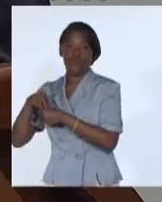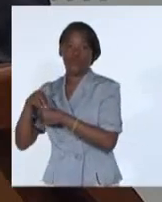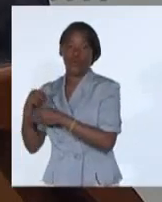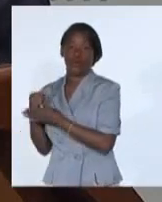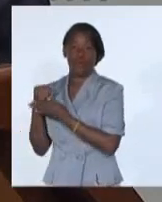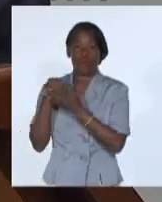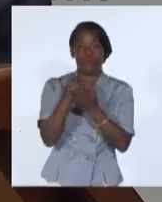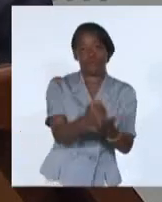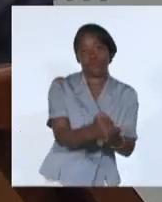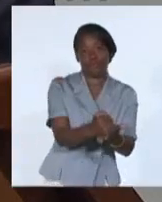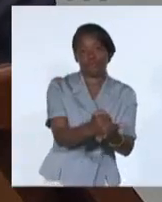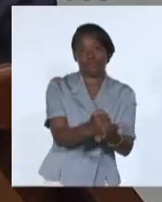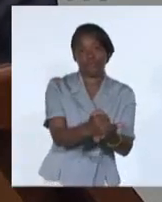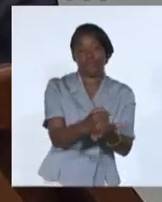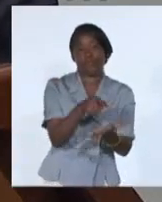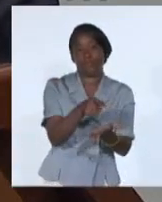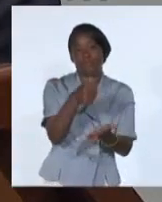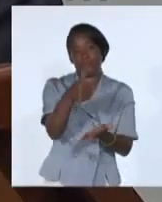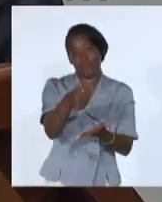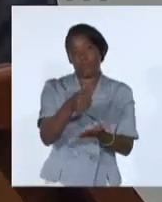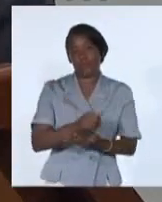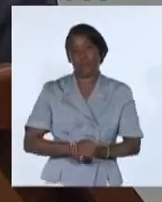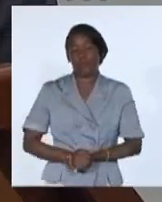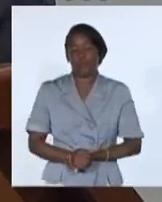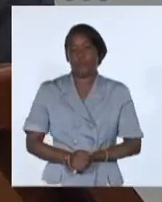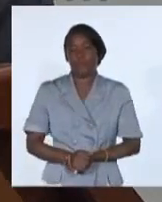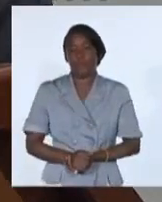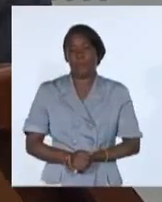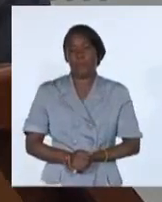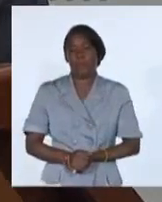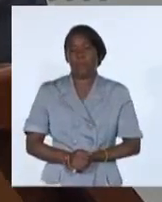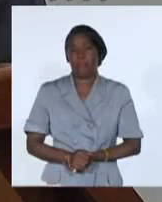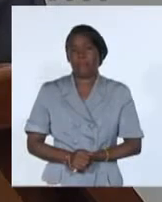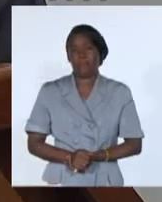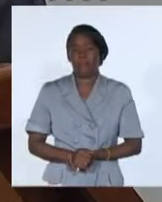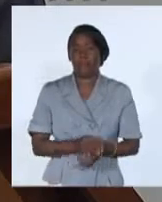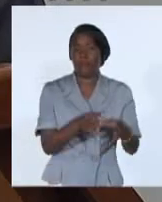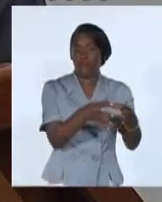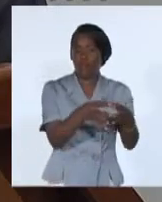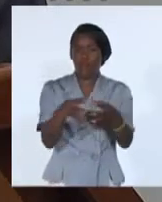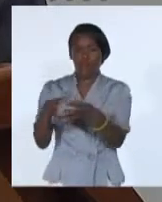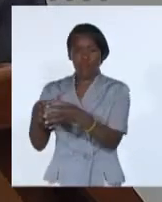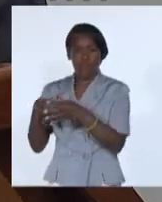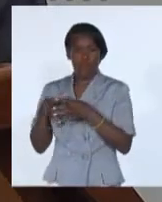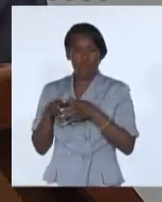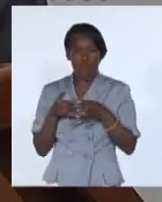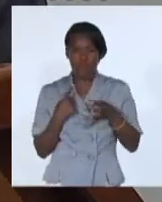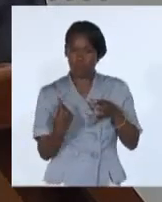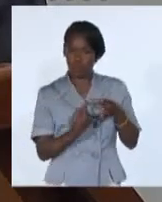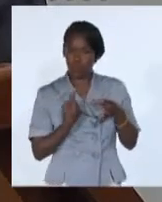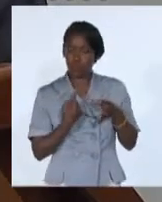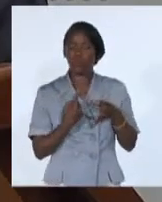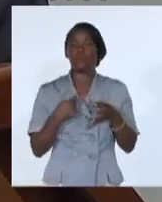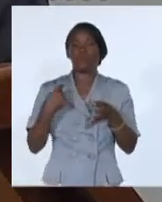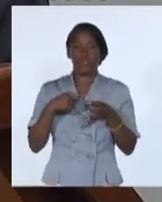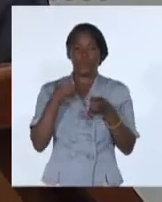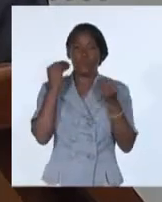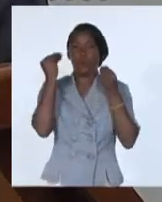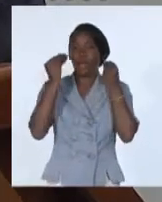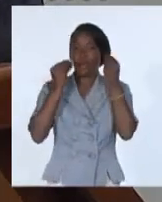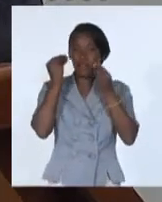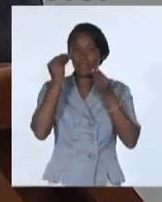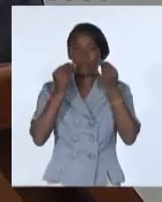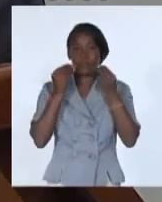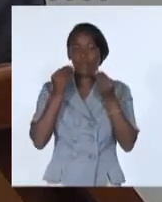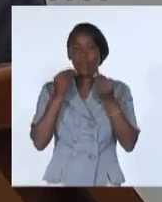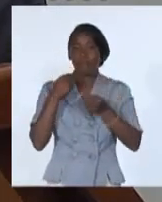pero lentamente. Los grupos de Estados miembros desde Bridgetown y más recientemente Delhi